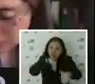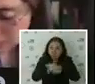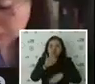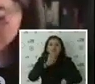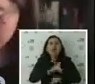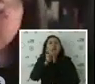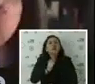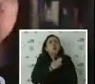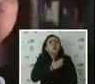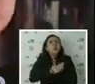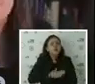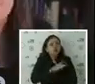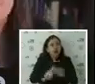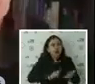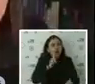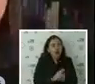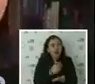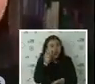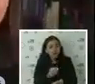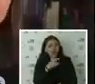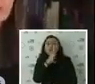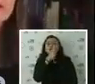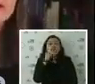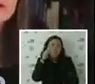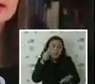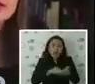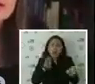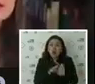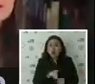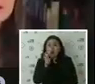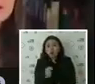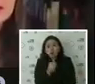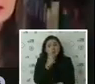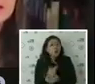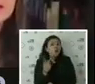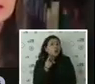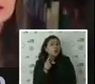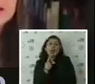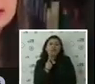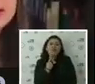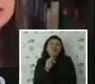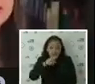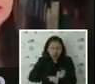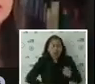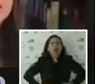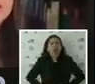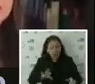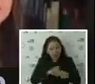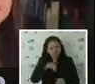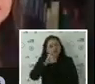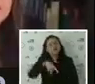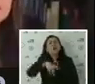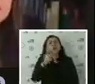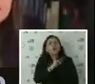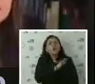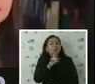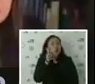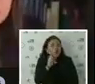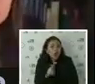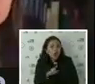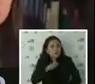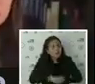ámbito democrático y no podemos señalarlo como una labor meramente política, aunque es parte de ello, pero se puede